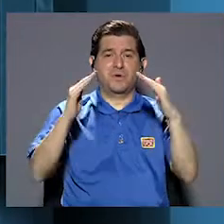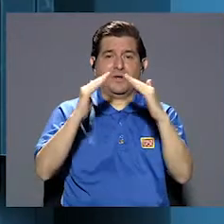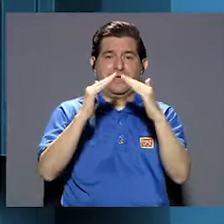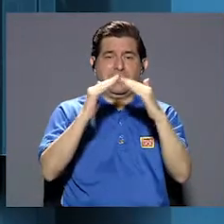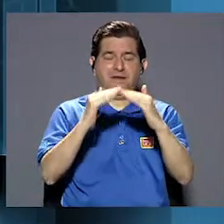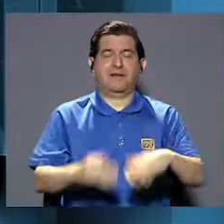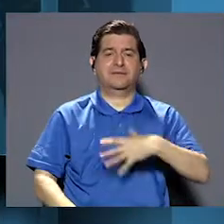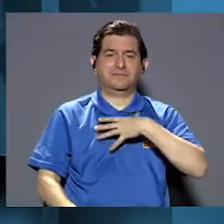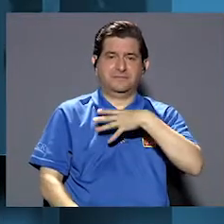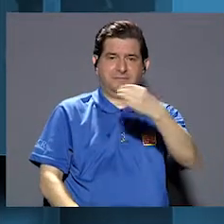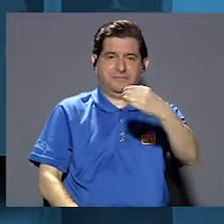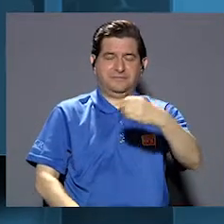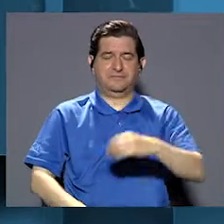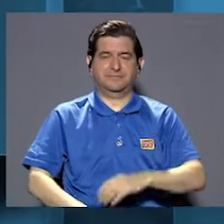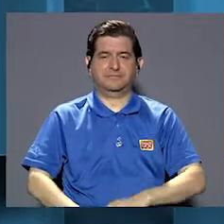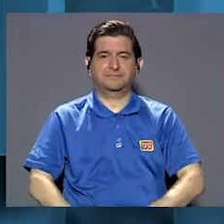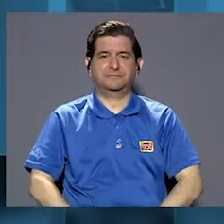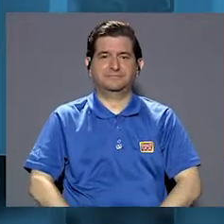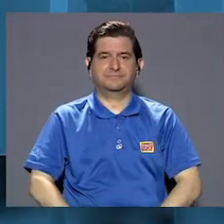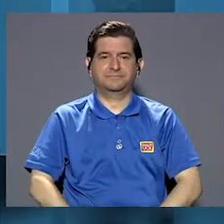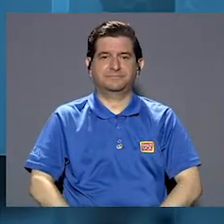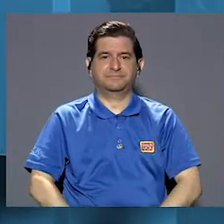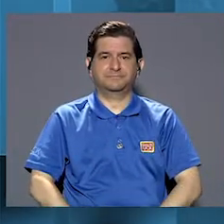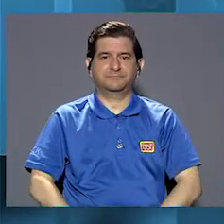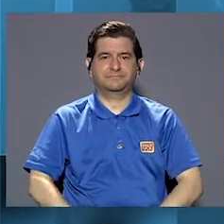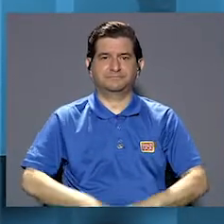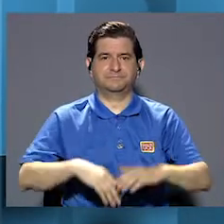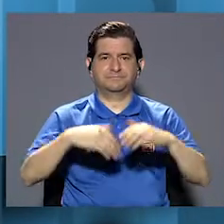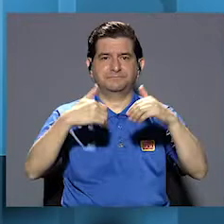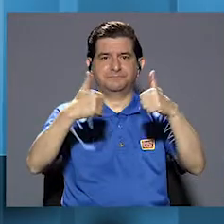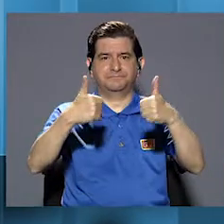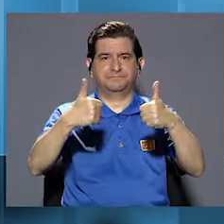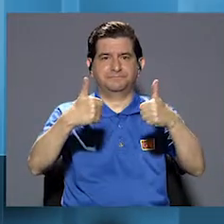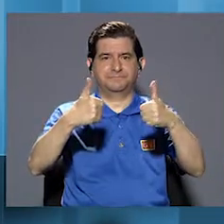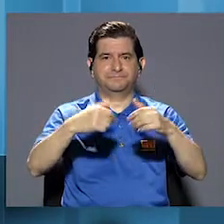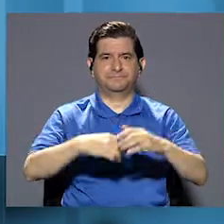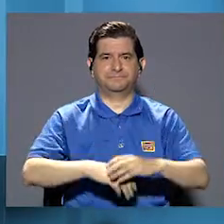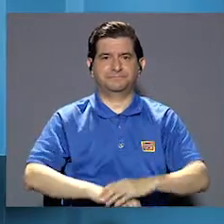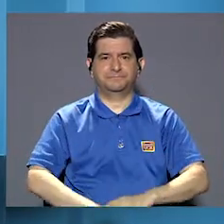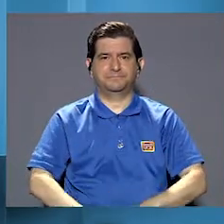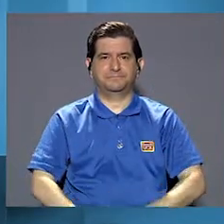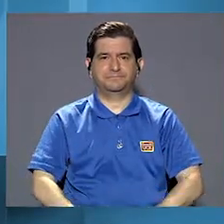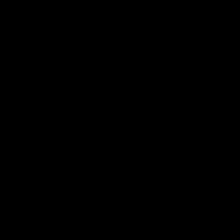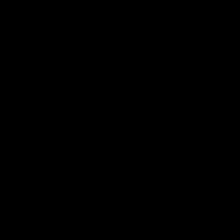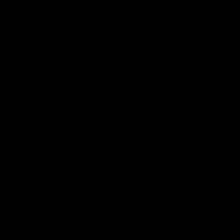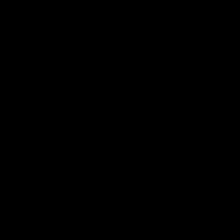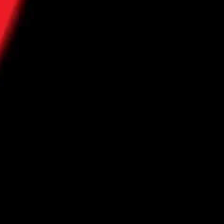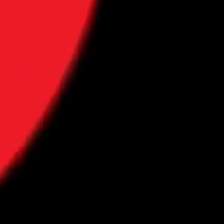en la mismísima Casa Blanca. Pura vida.